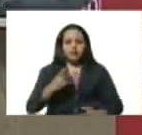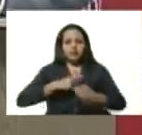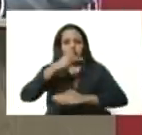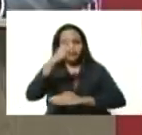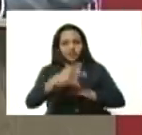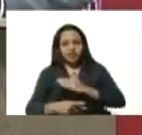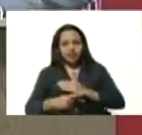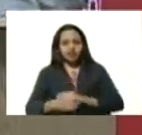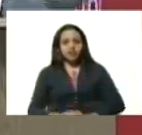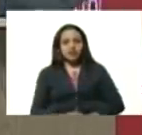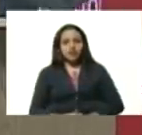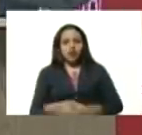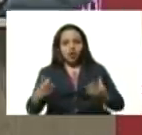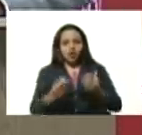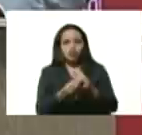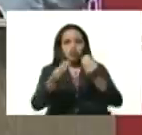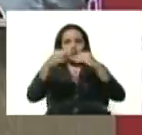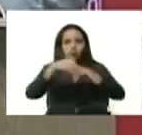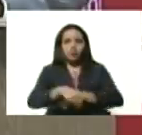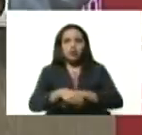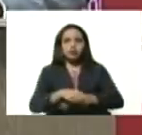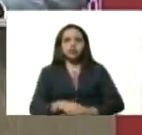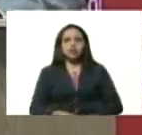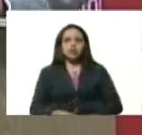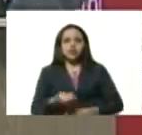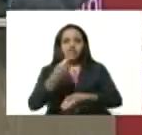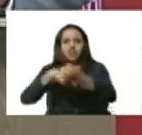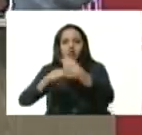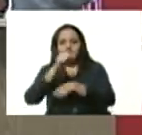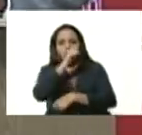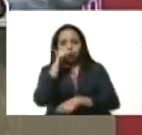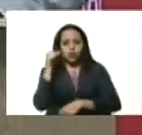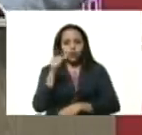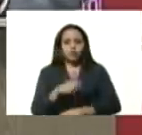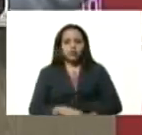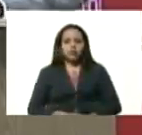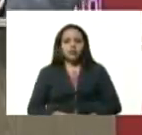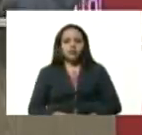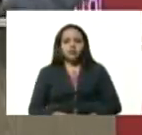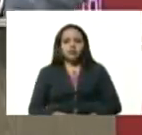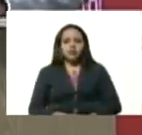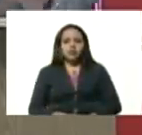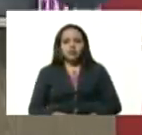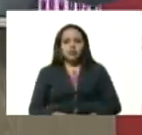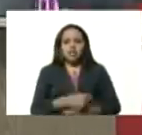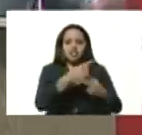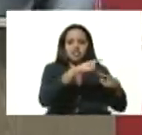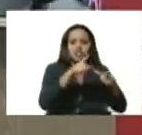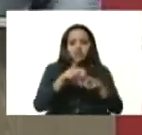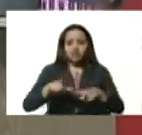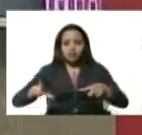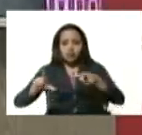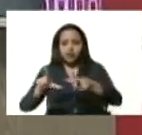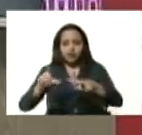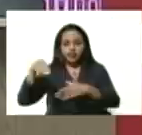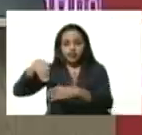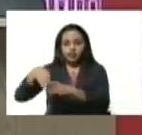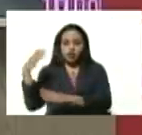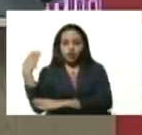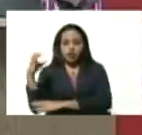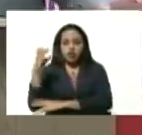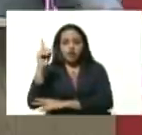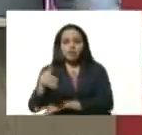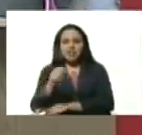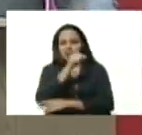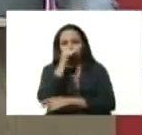en complicidad con narcotraficantes del eje del Atlántico y de la península de La Guajira en Colombia y con